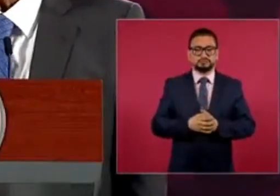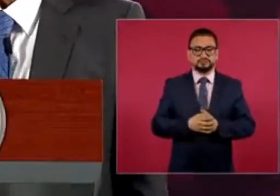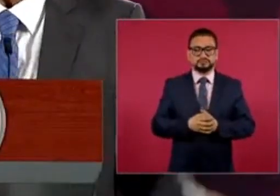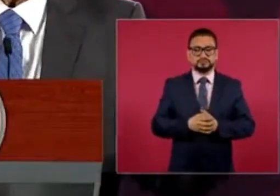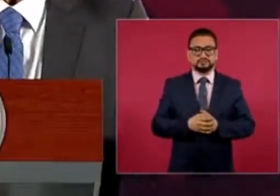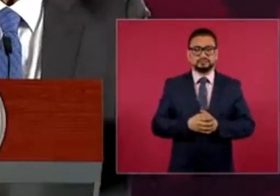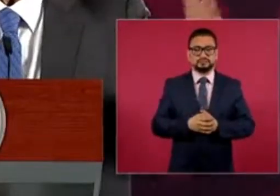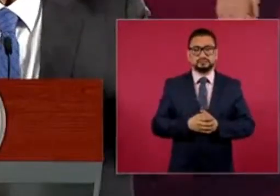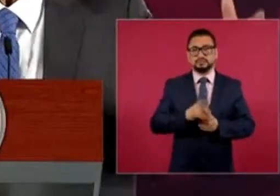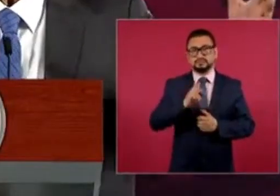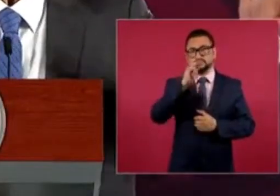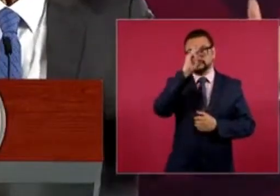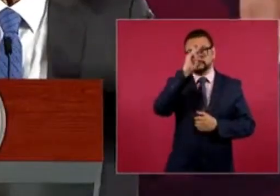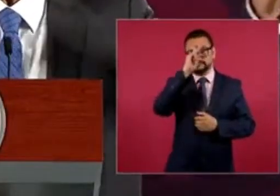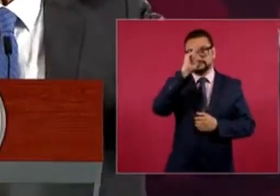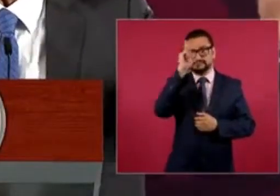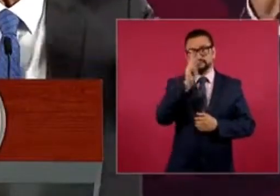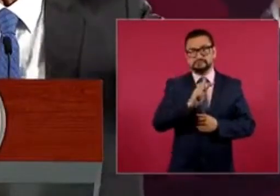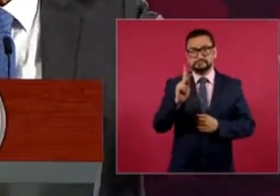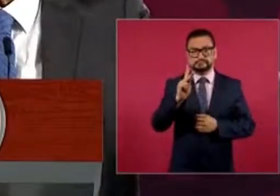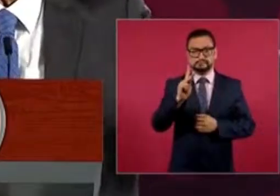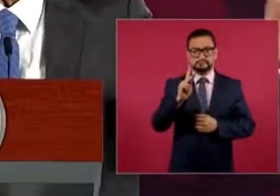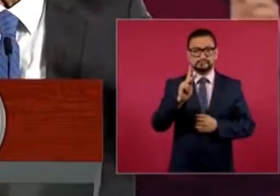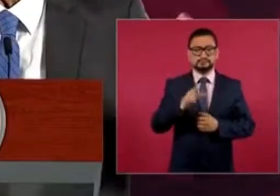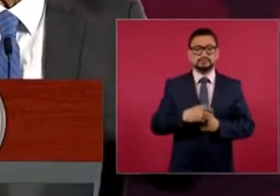Y lo peor, que